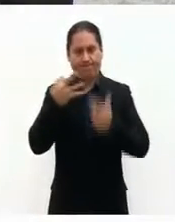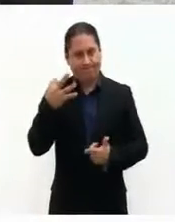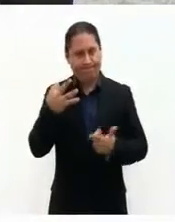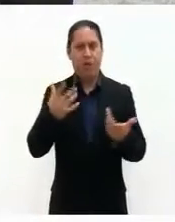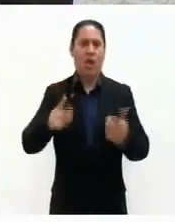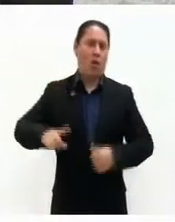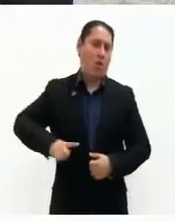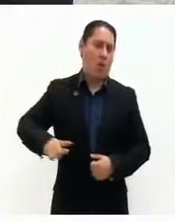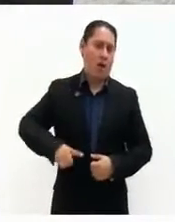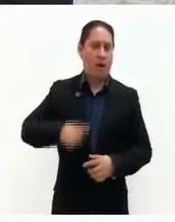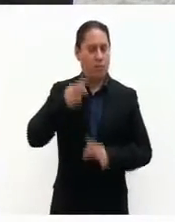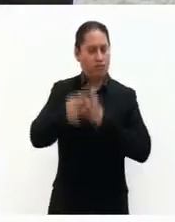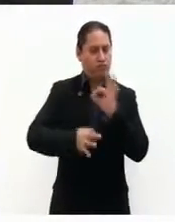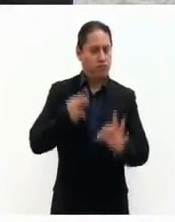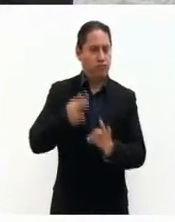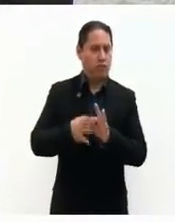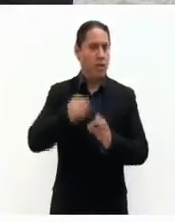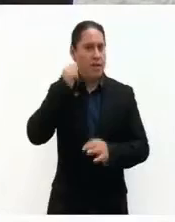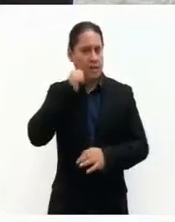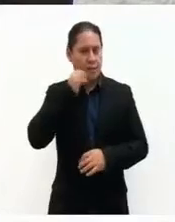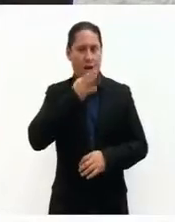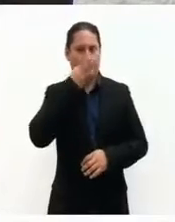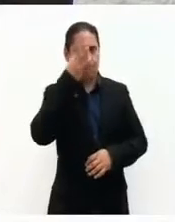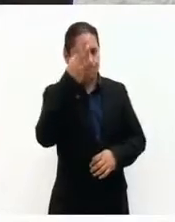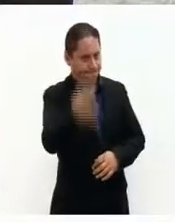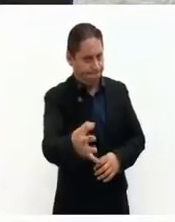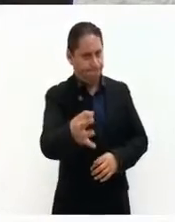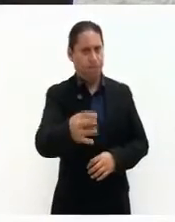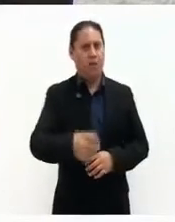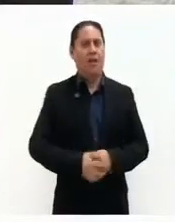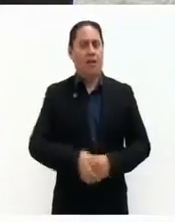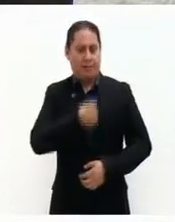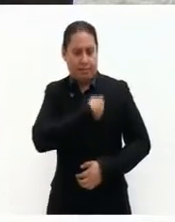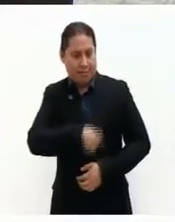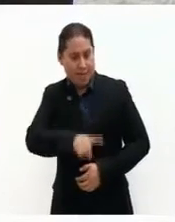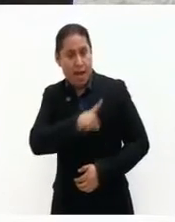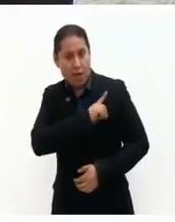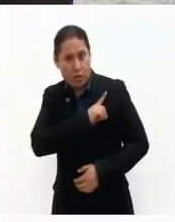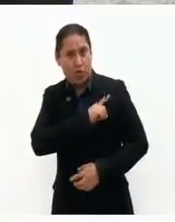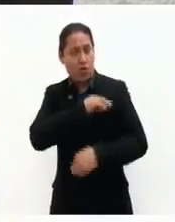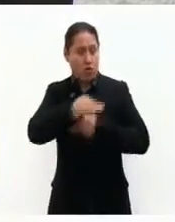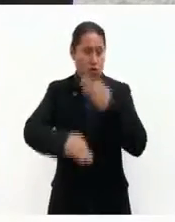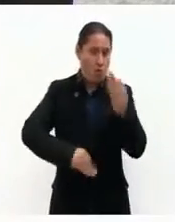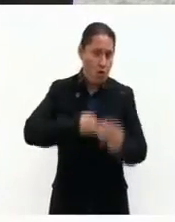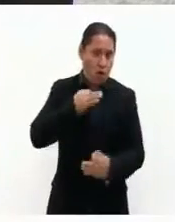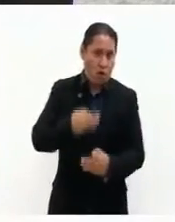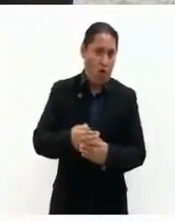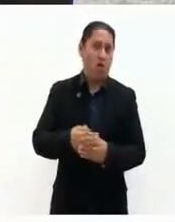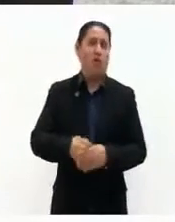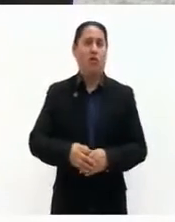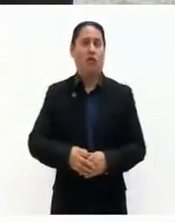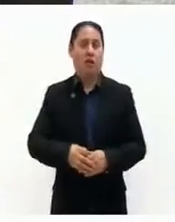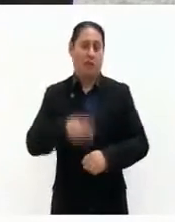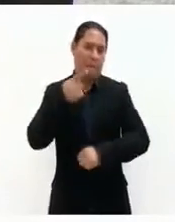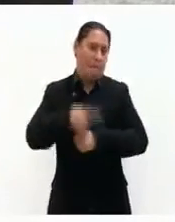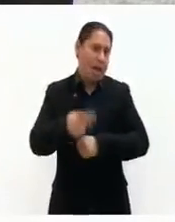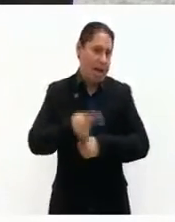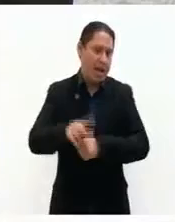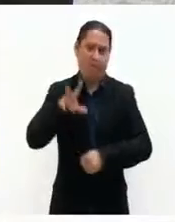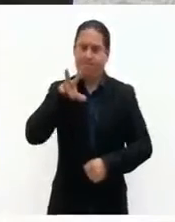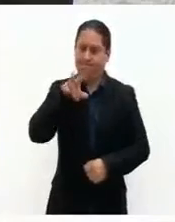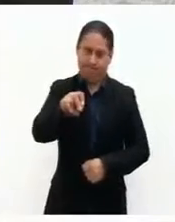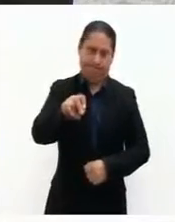cumplir con las recomendaciones sanitarias sin poner en riesgo la salud y la vida de los